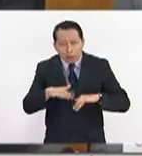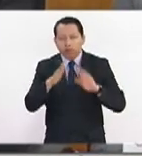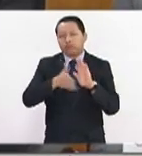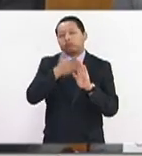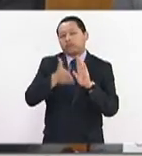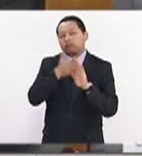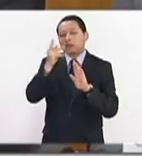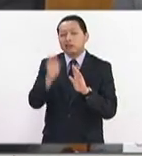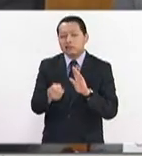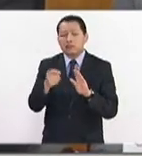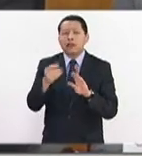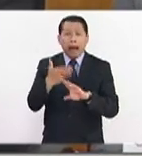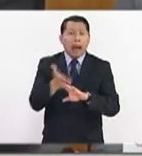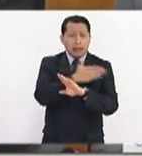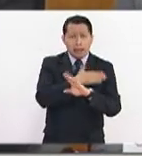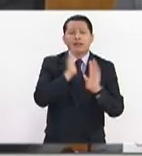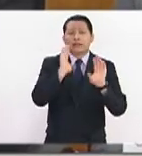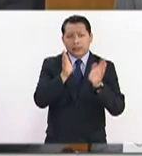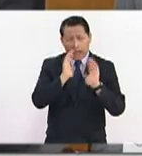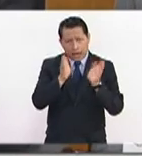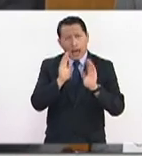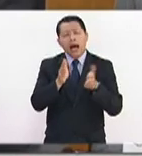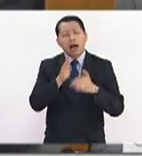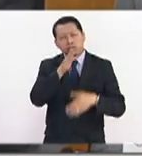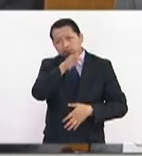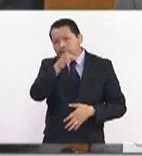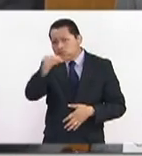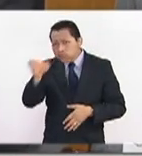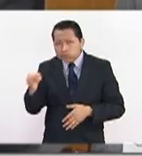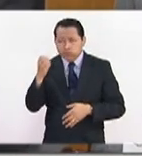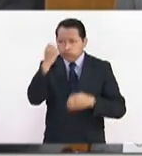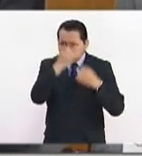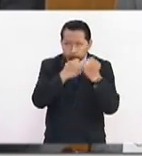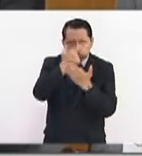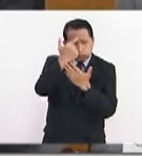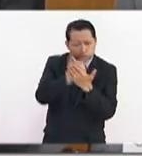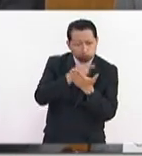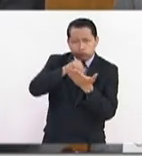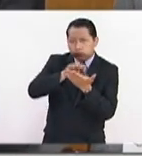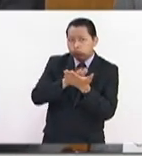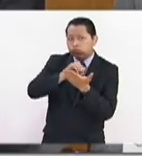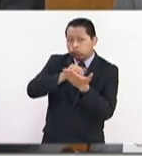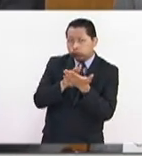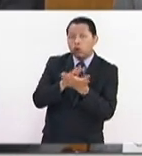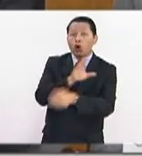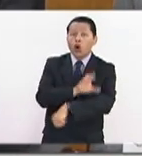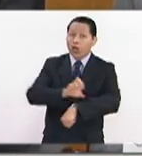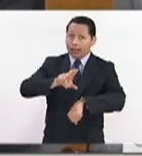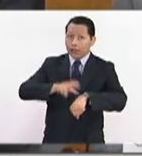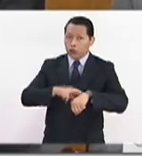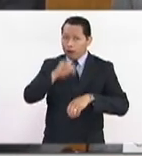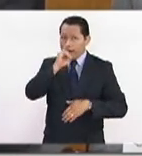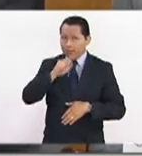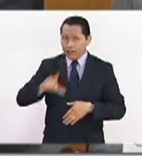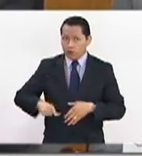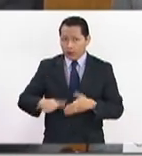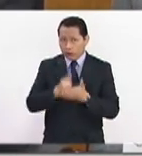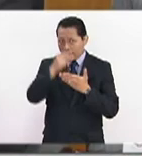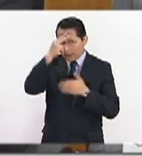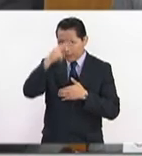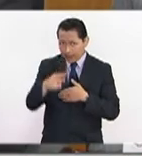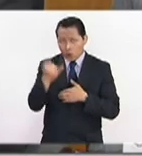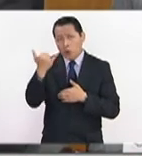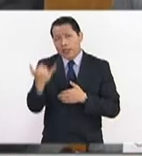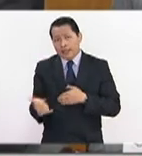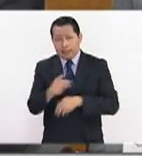hemos levantado un censo en coordinación con el gobierno de la ciudad, con el jefe de gobierno y con los